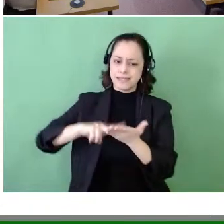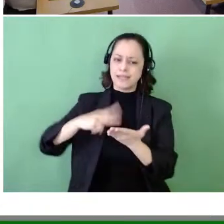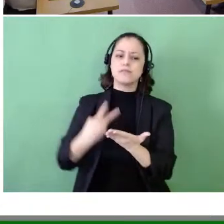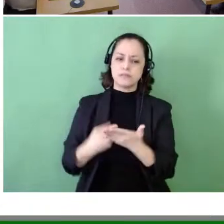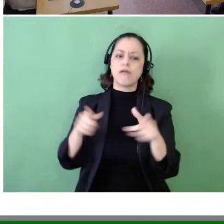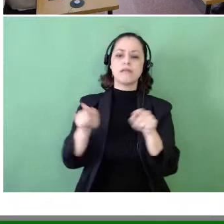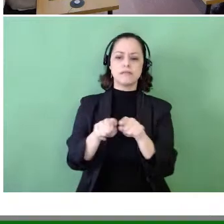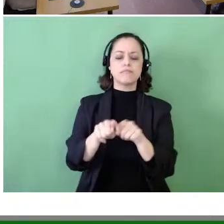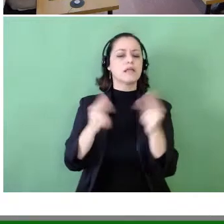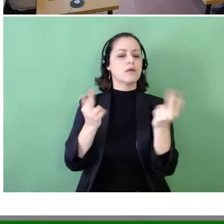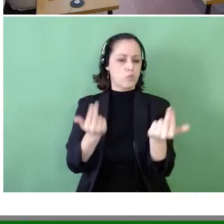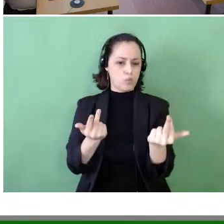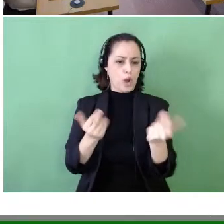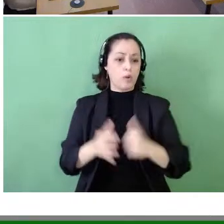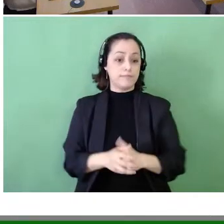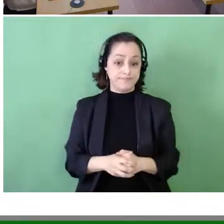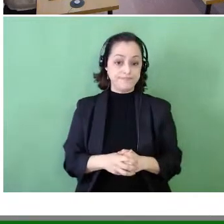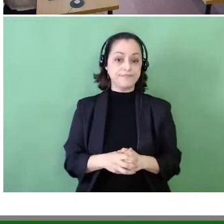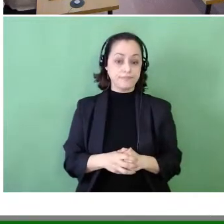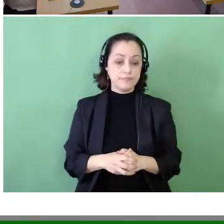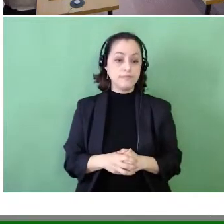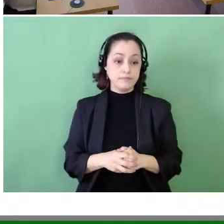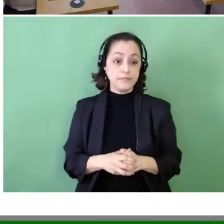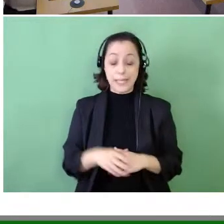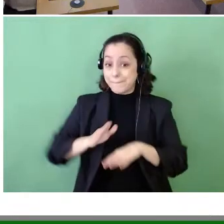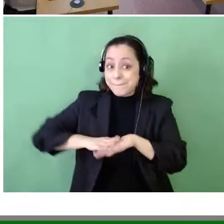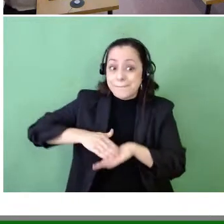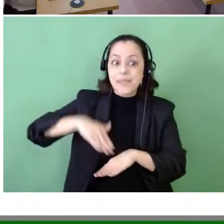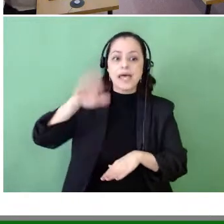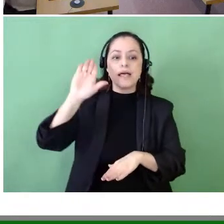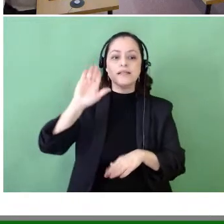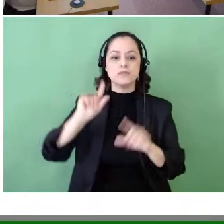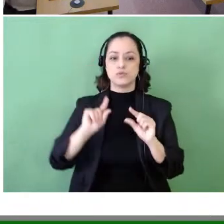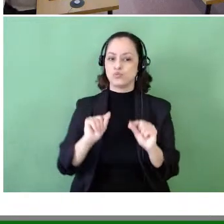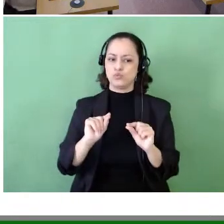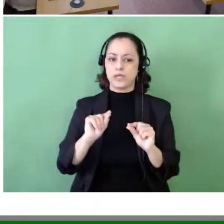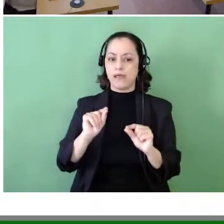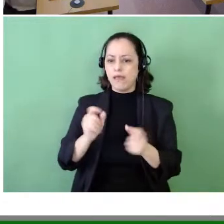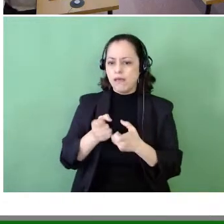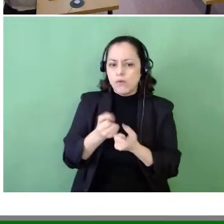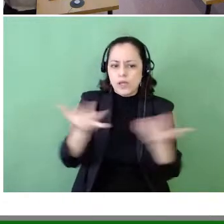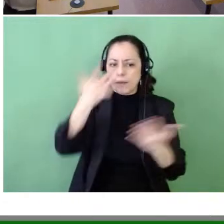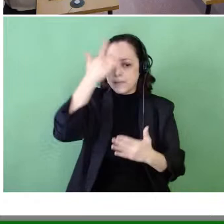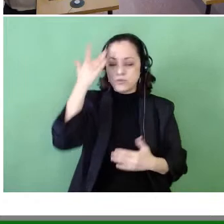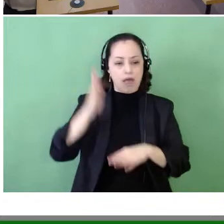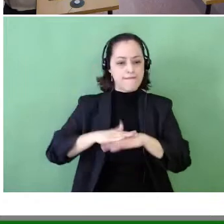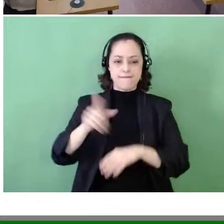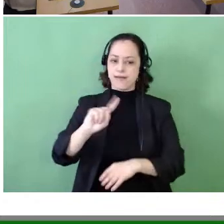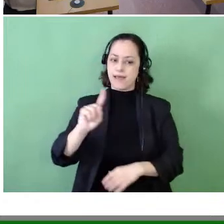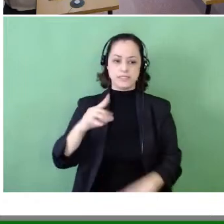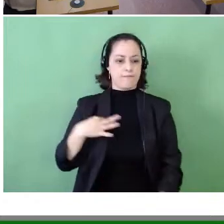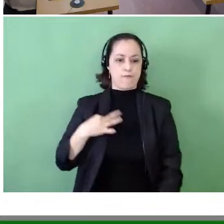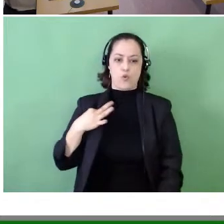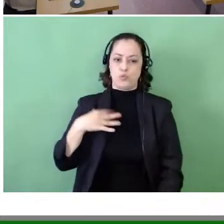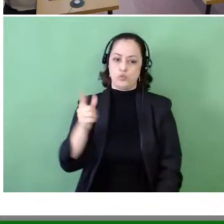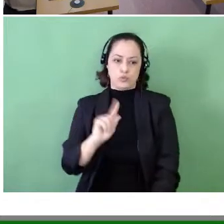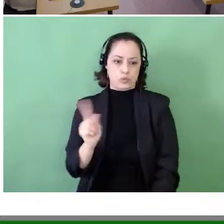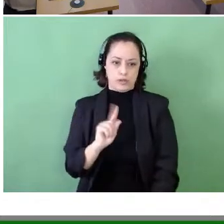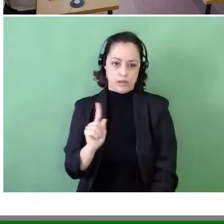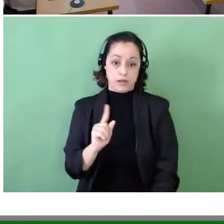De traducción tenemos aún más, mucho más, que no hacen trabajos voluntariados. O sea, tenemos en estos datos